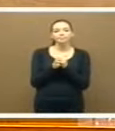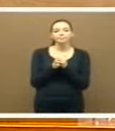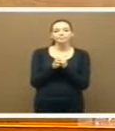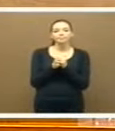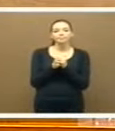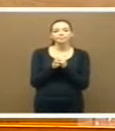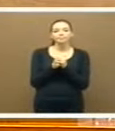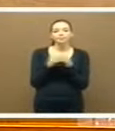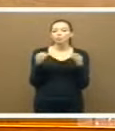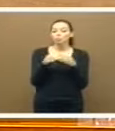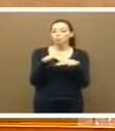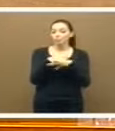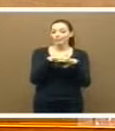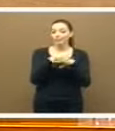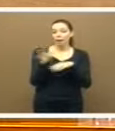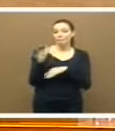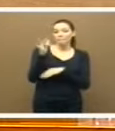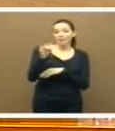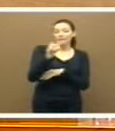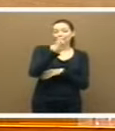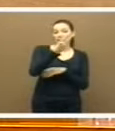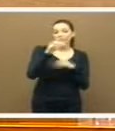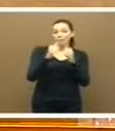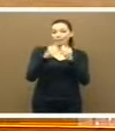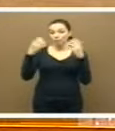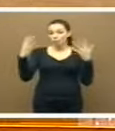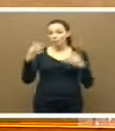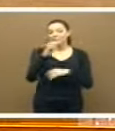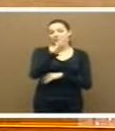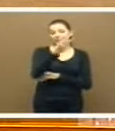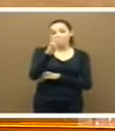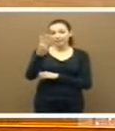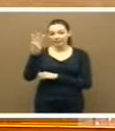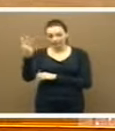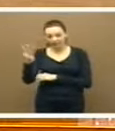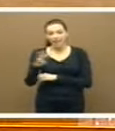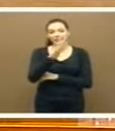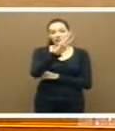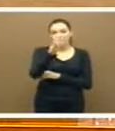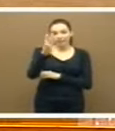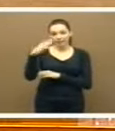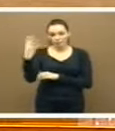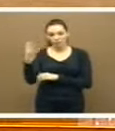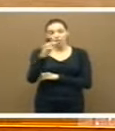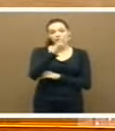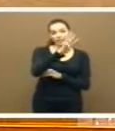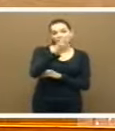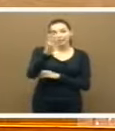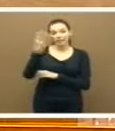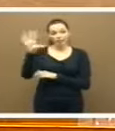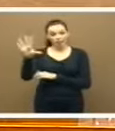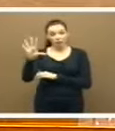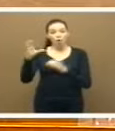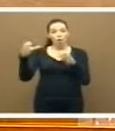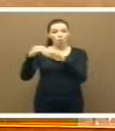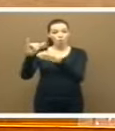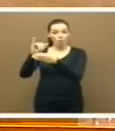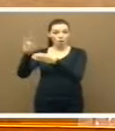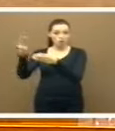del Grupo Mixto, más las enmiendas 329, 333, 334, 335 del Grupo Parlamentario Izquierda